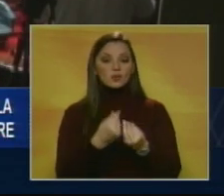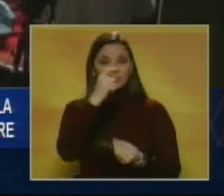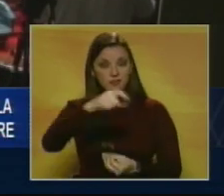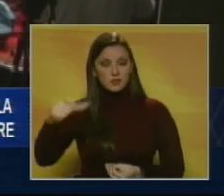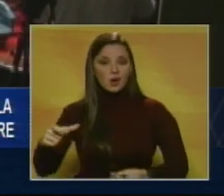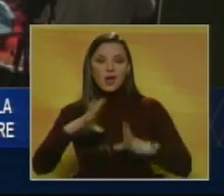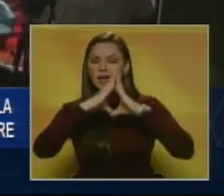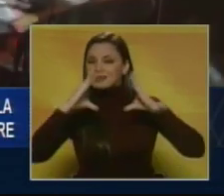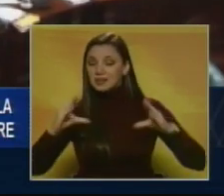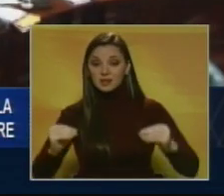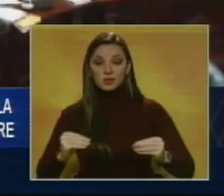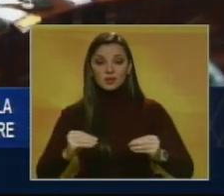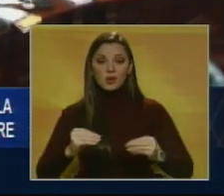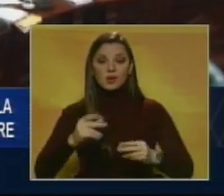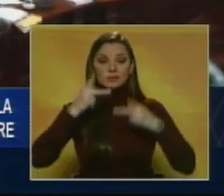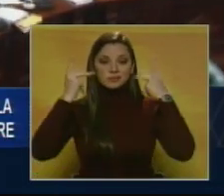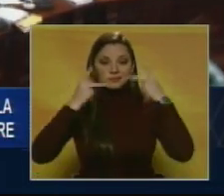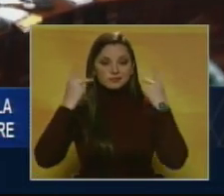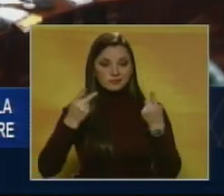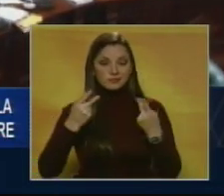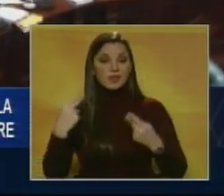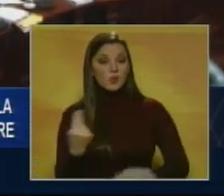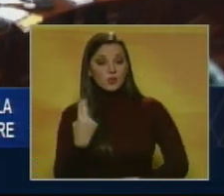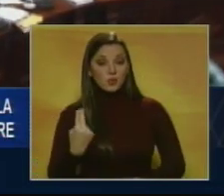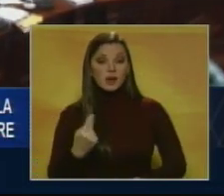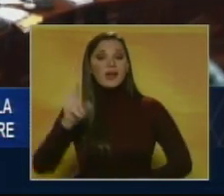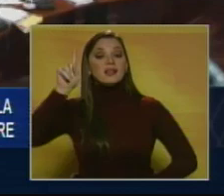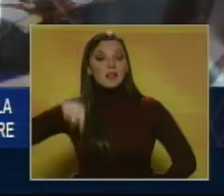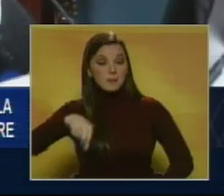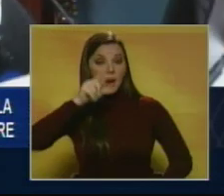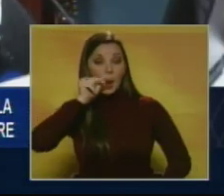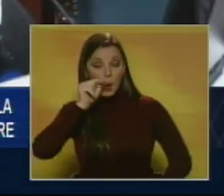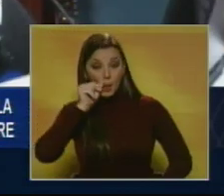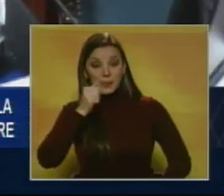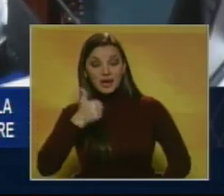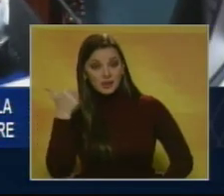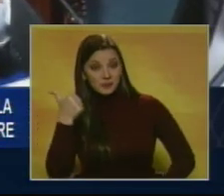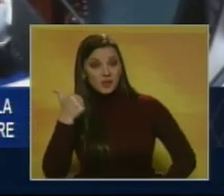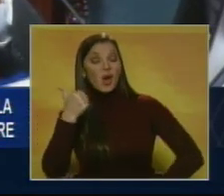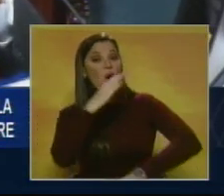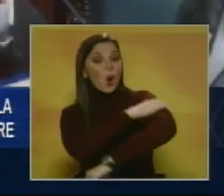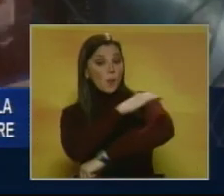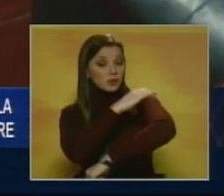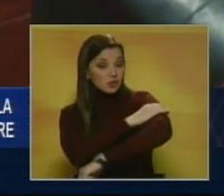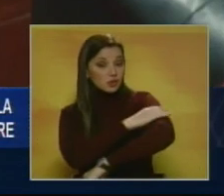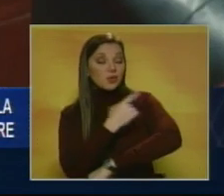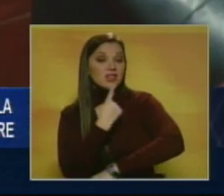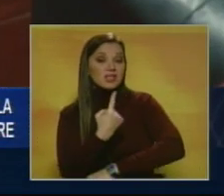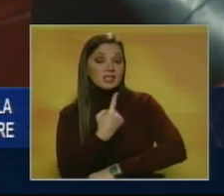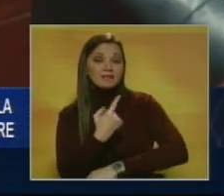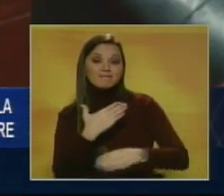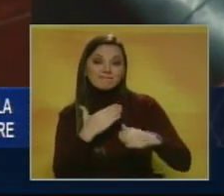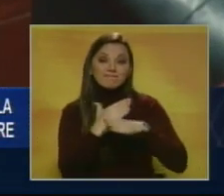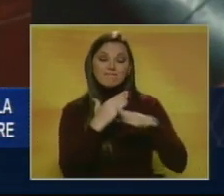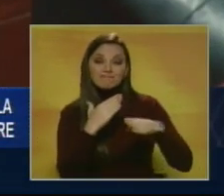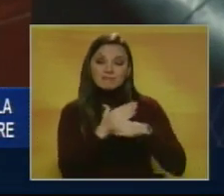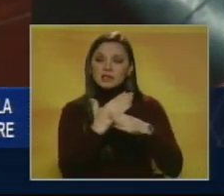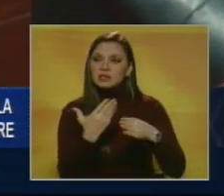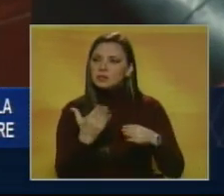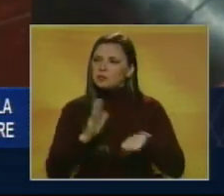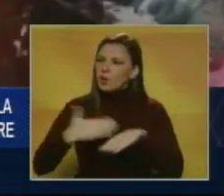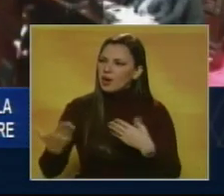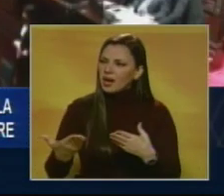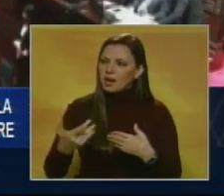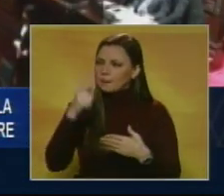de todas las fuerzas políticas uruguayas. El también opositor Partido Independiente indicó que uno de los principales obstáculos que impidió el envío